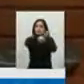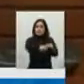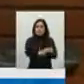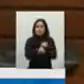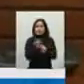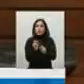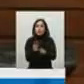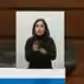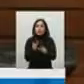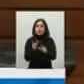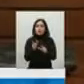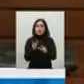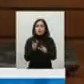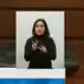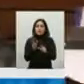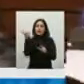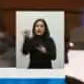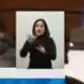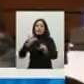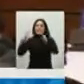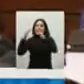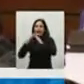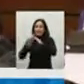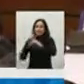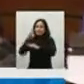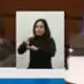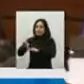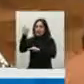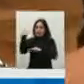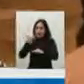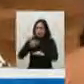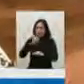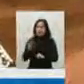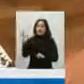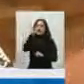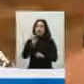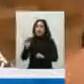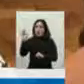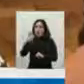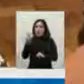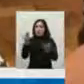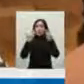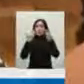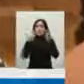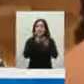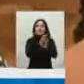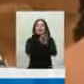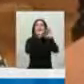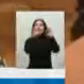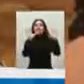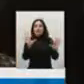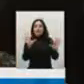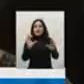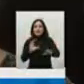esa detención se produzca en arresto domiciliario o que se mantenga en libertad vigilada por métodos electrónicos. Se